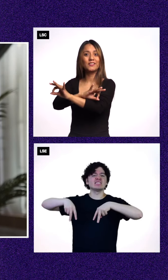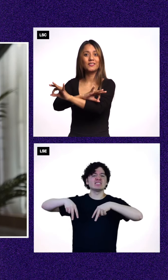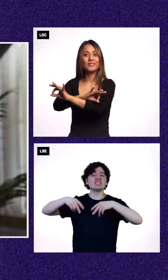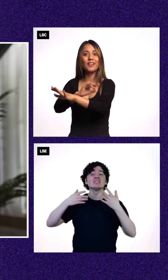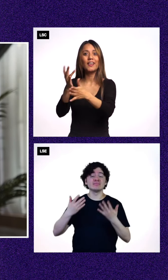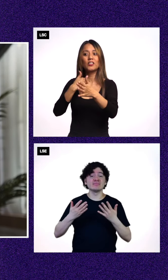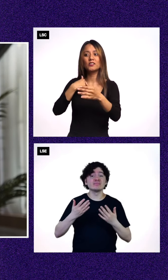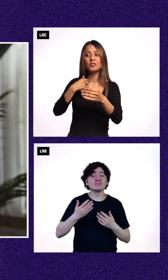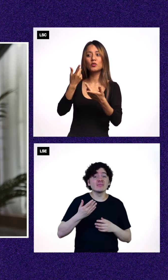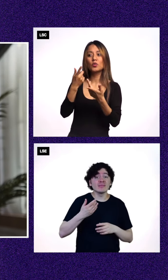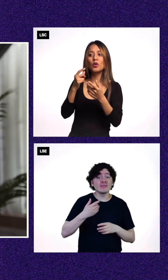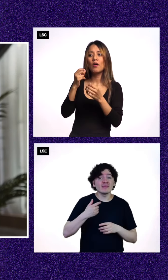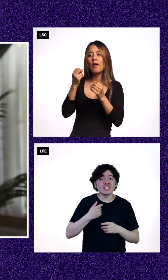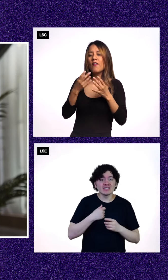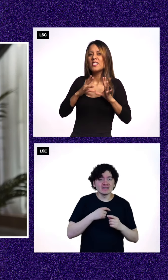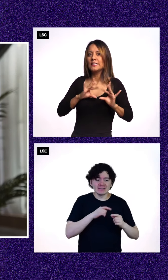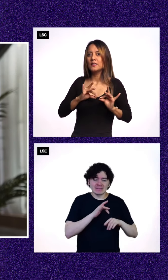intenta lanzarte.